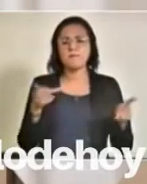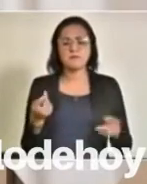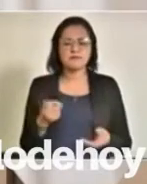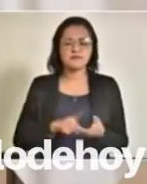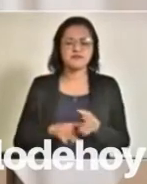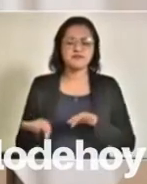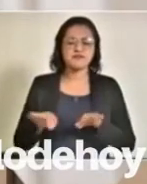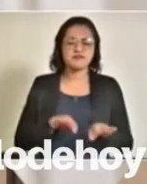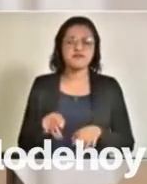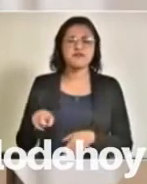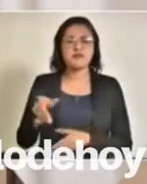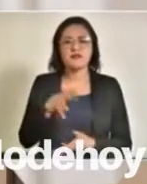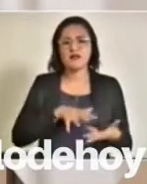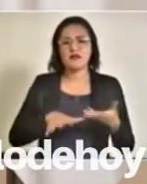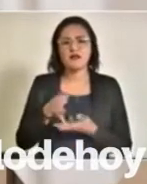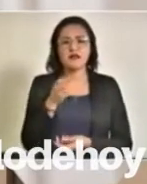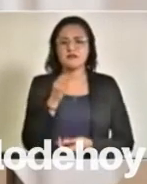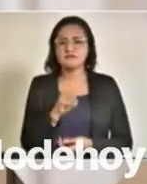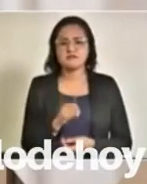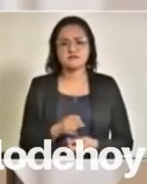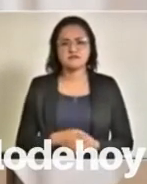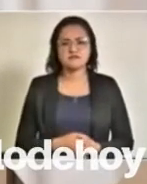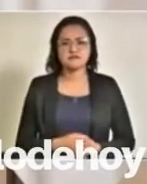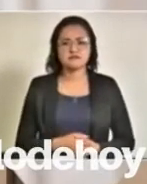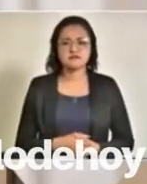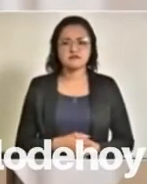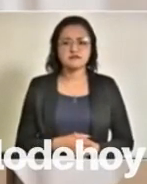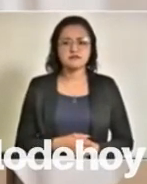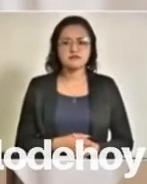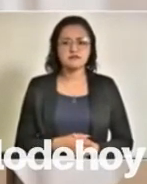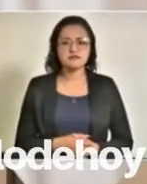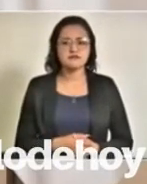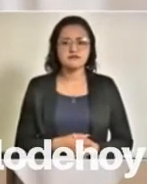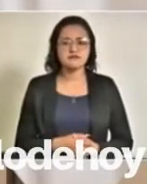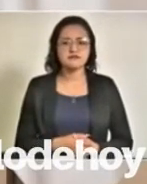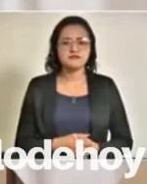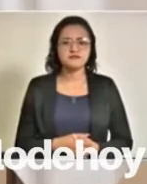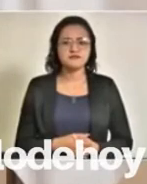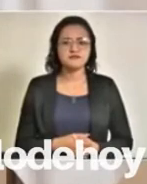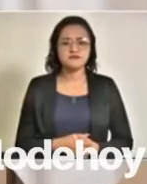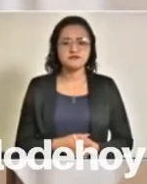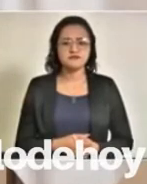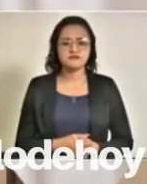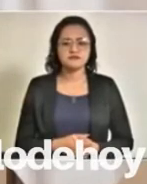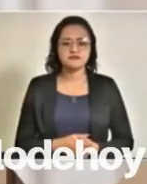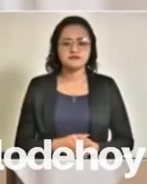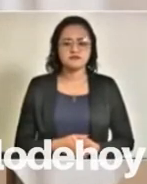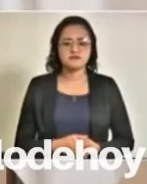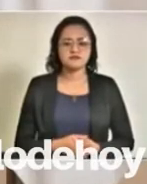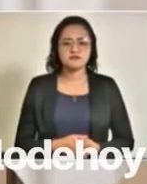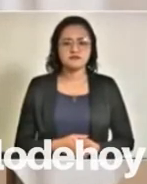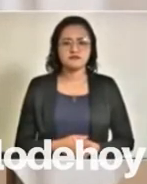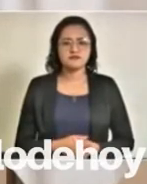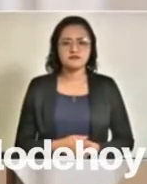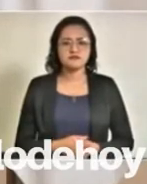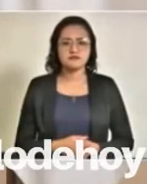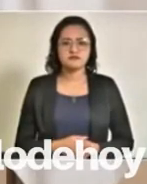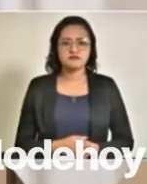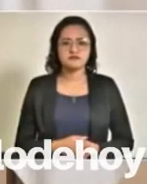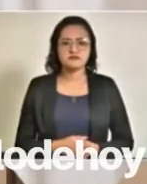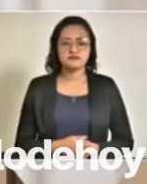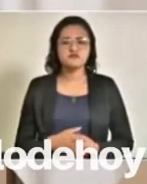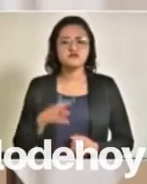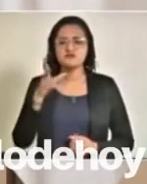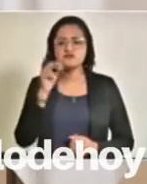así se mueven las cosas también no aparezco señalado por los